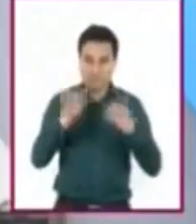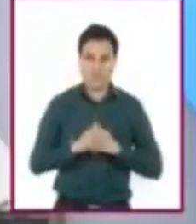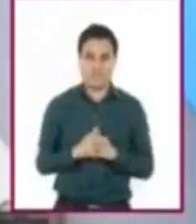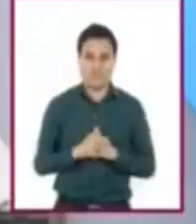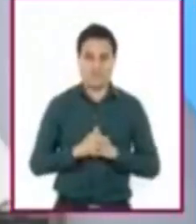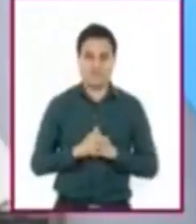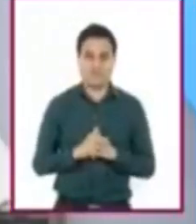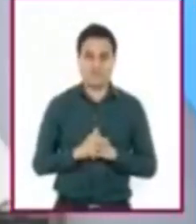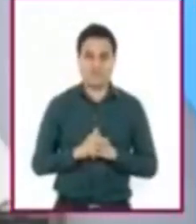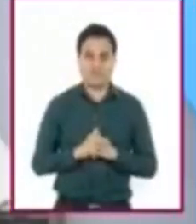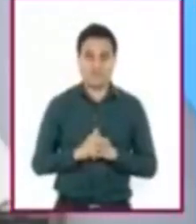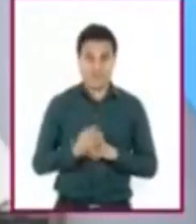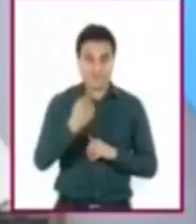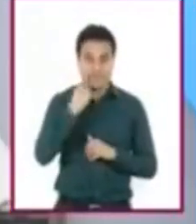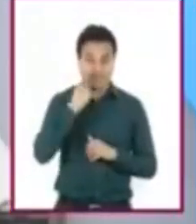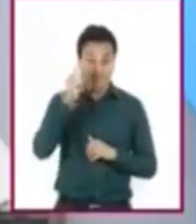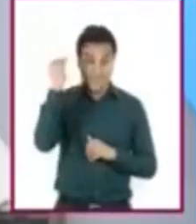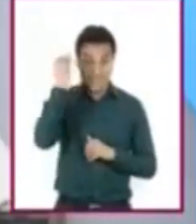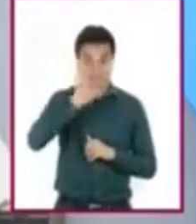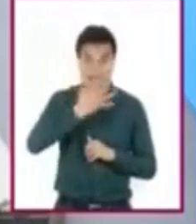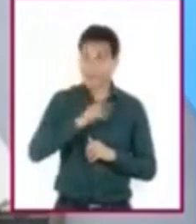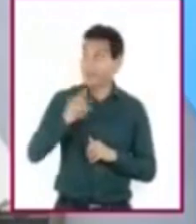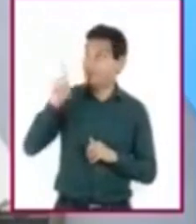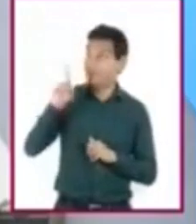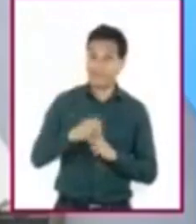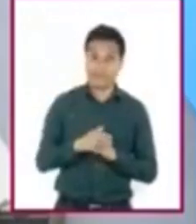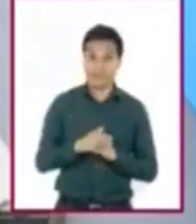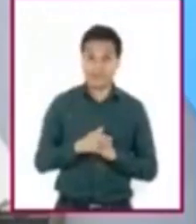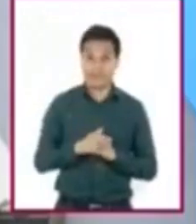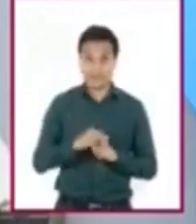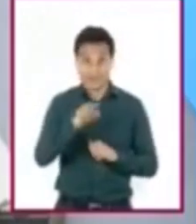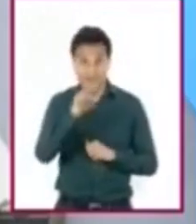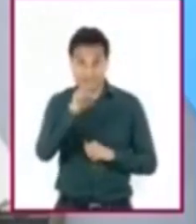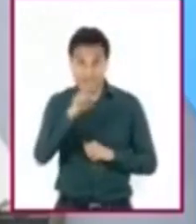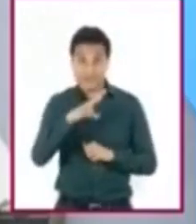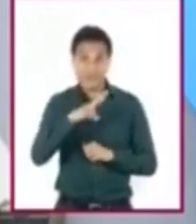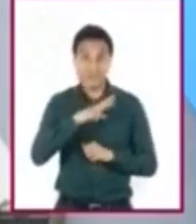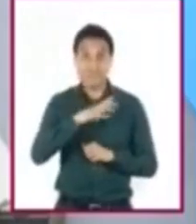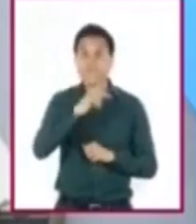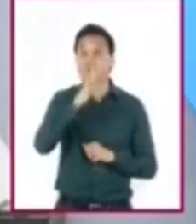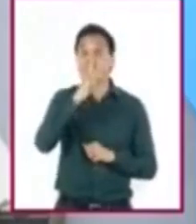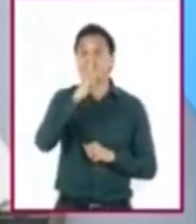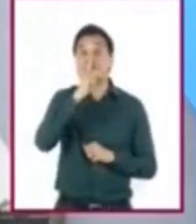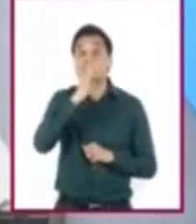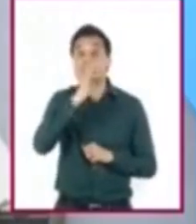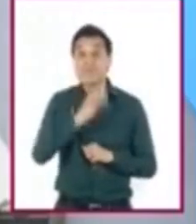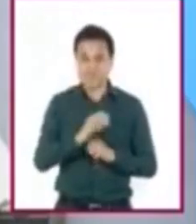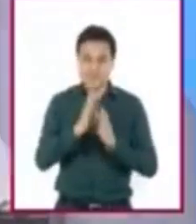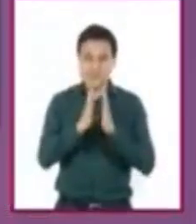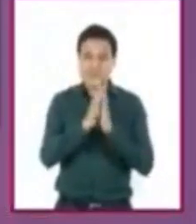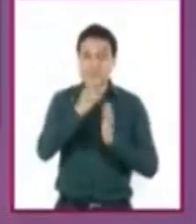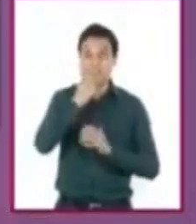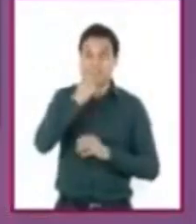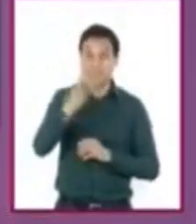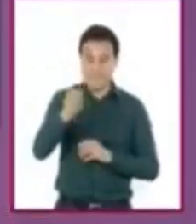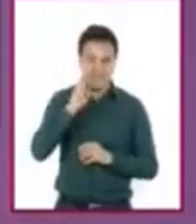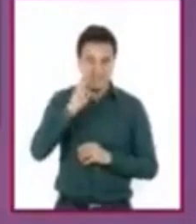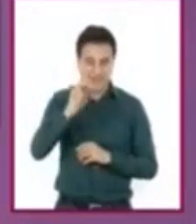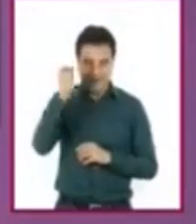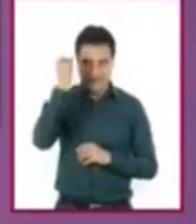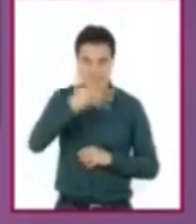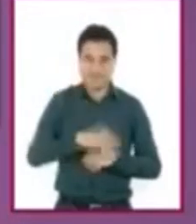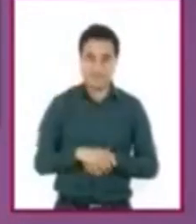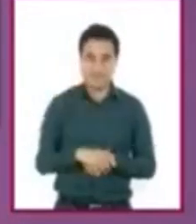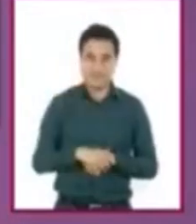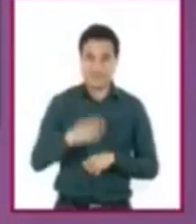con detenimiento la siguiente imagen. Si hay otra persona con ustedes, pidan que también vean la imagen. ¿Listos? Vean cada uno